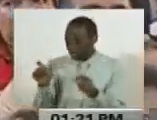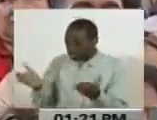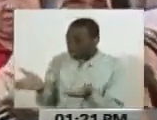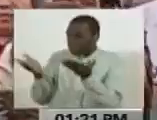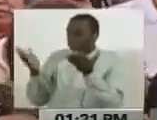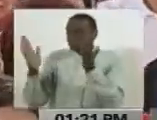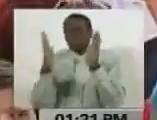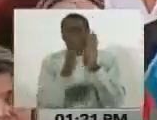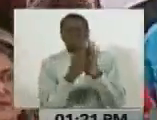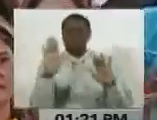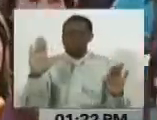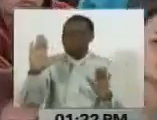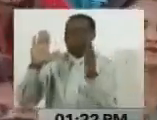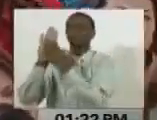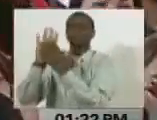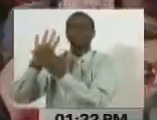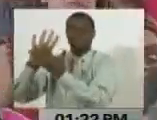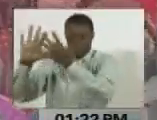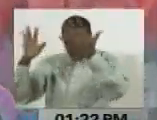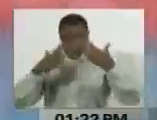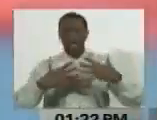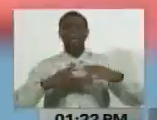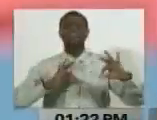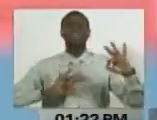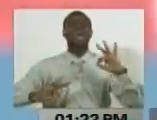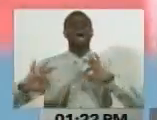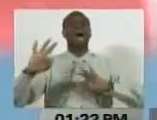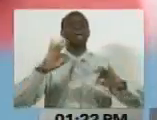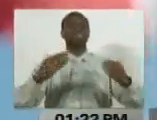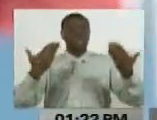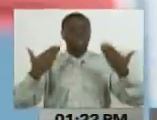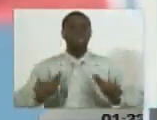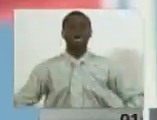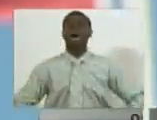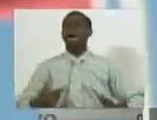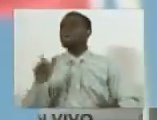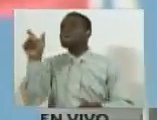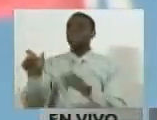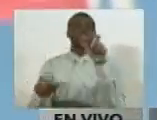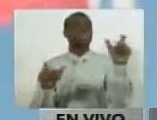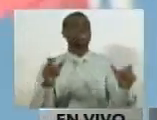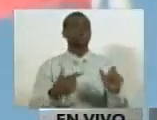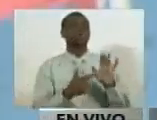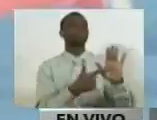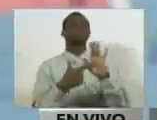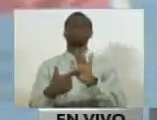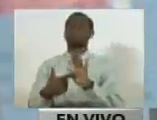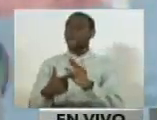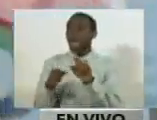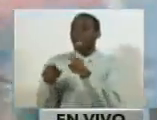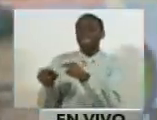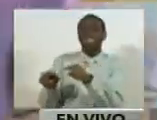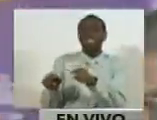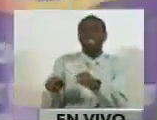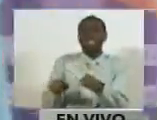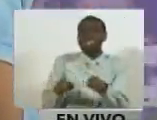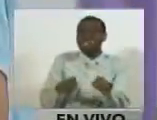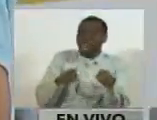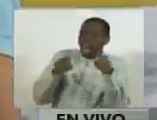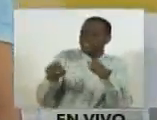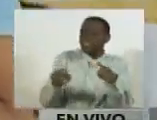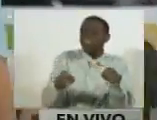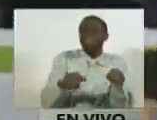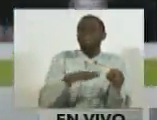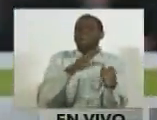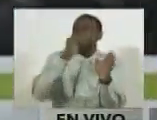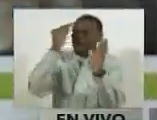Teatro la vida, que hablen por mí los personajes. Allí se filtran caminos